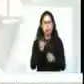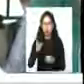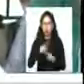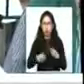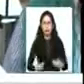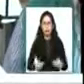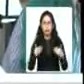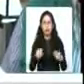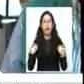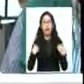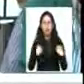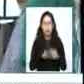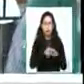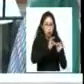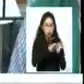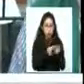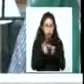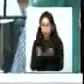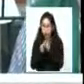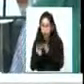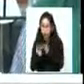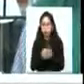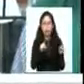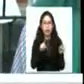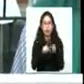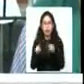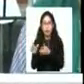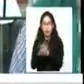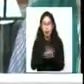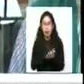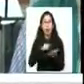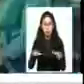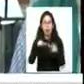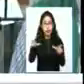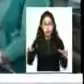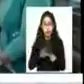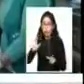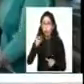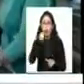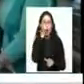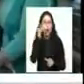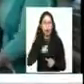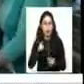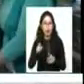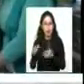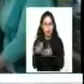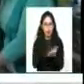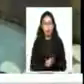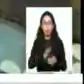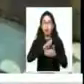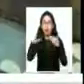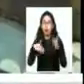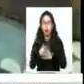Hacemos manualidades, ¿no? Para ellos mismos, hacen la limpieza, porque esta es su casa, es su hogar. Gracias a estas terapias, los menores volvieron